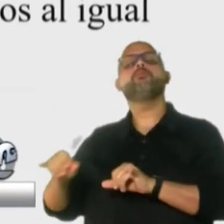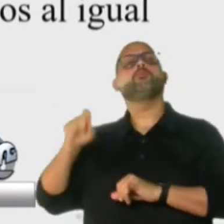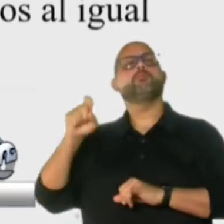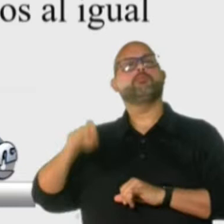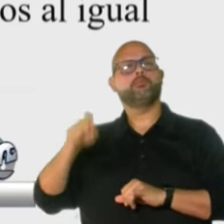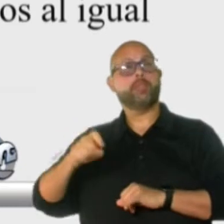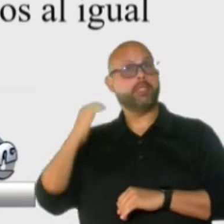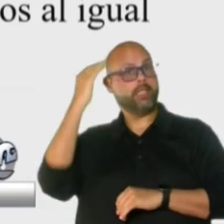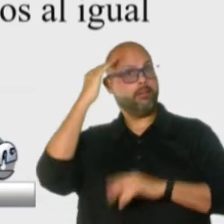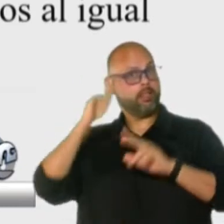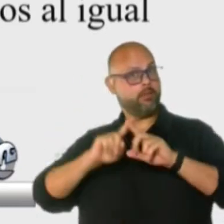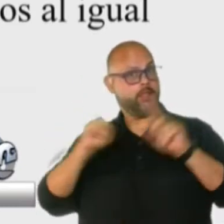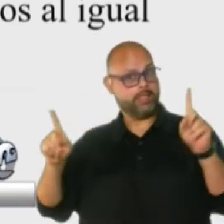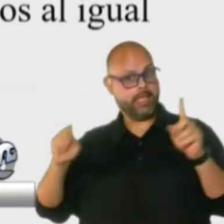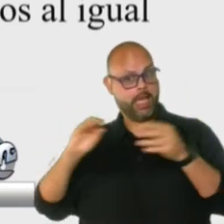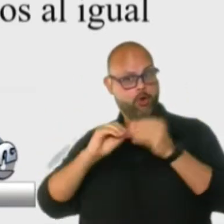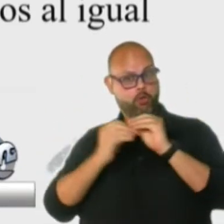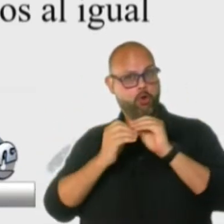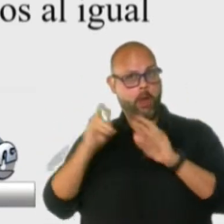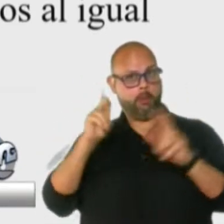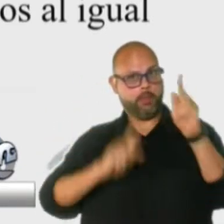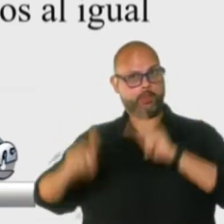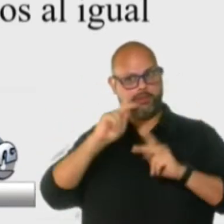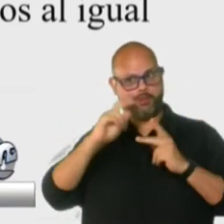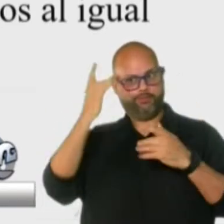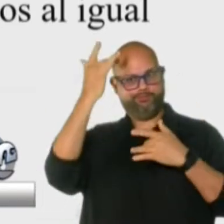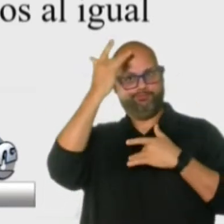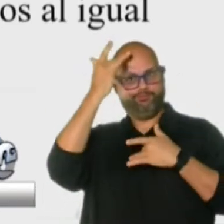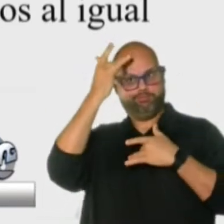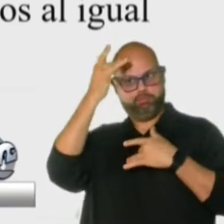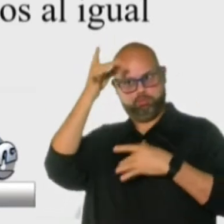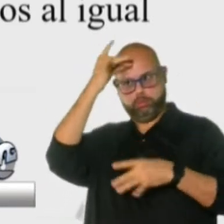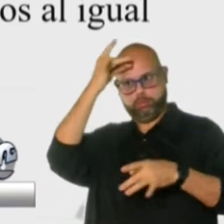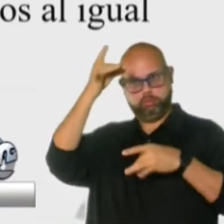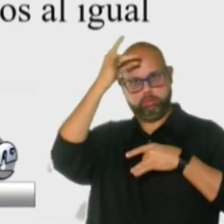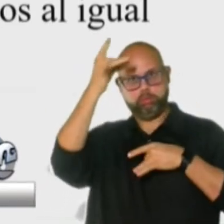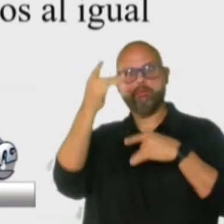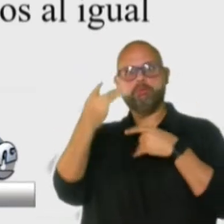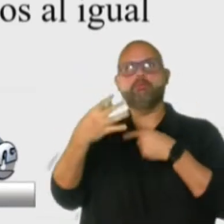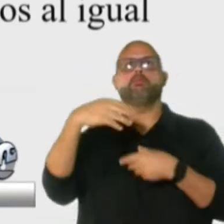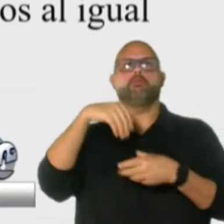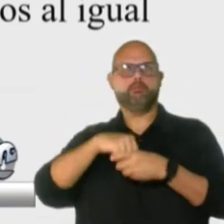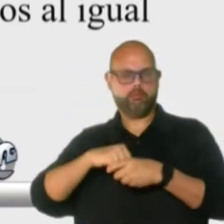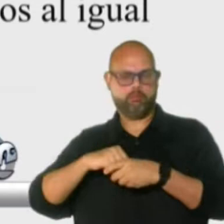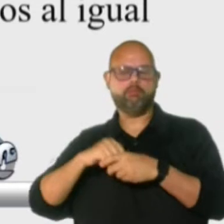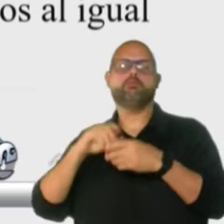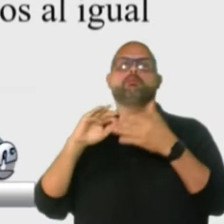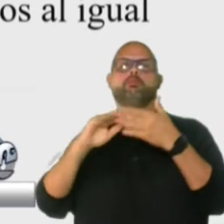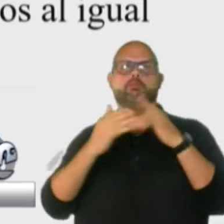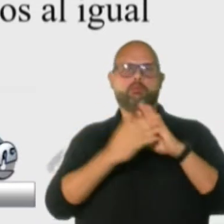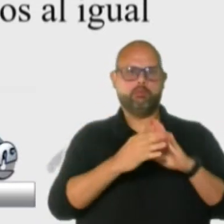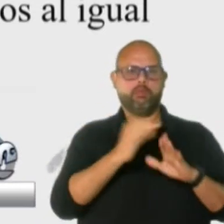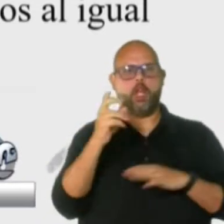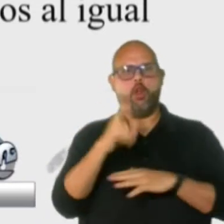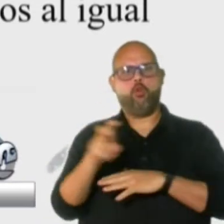el número de infectados dentro de la población comunitaria y también de los viajeros.